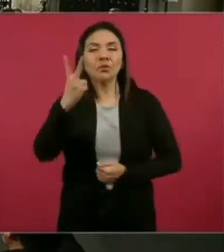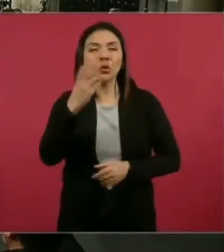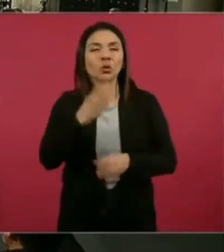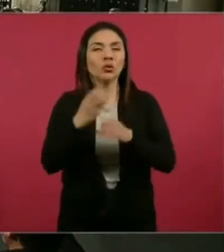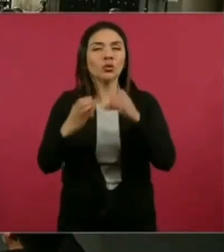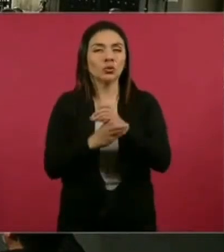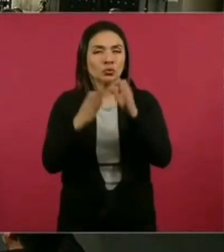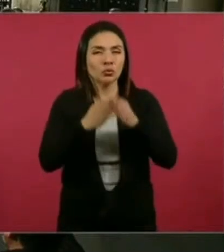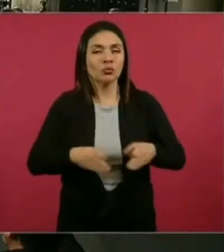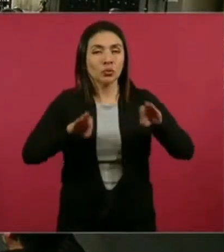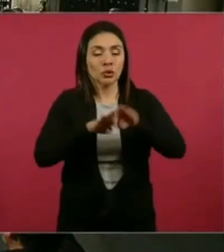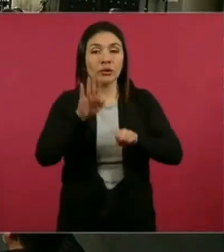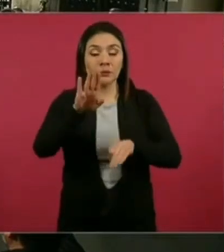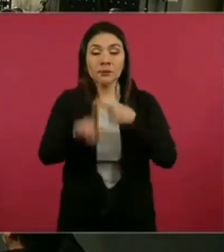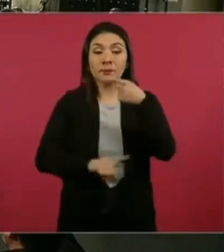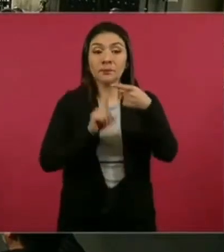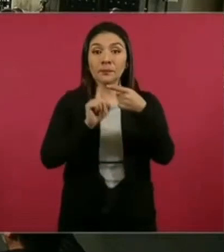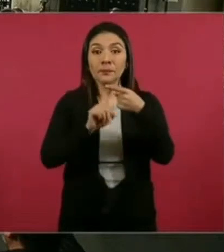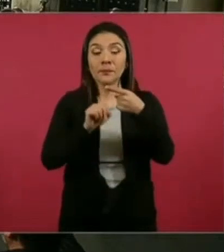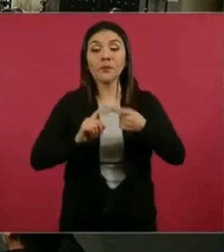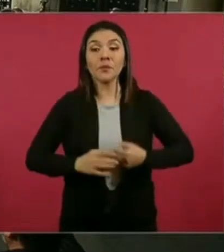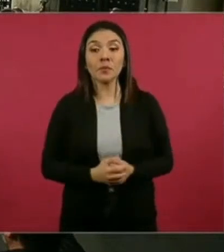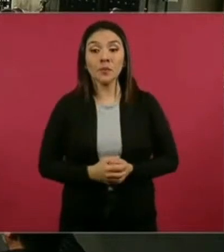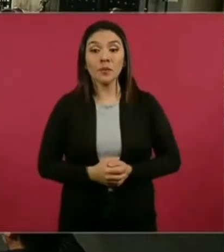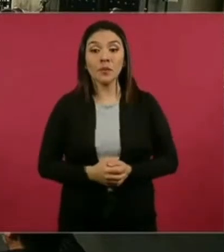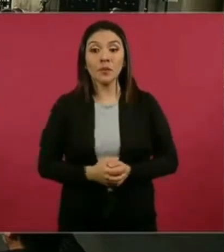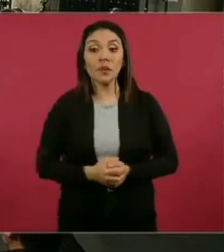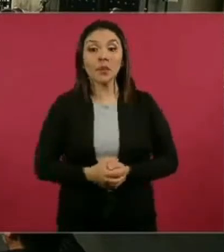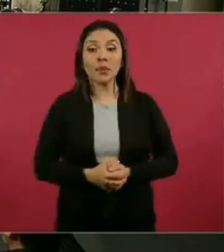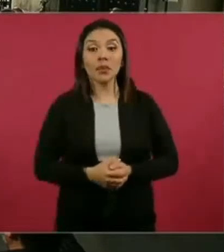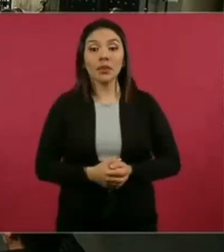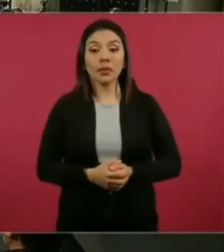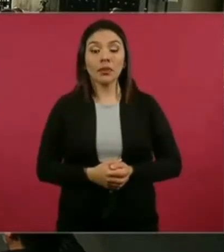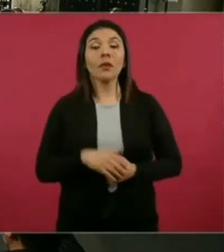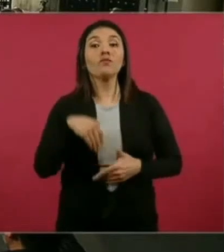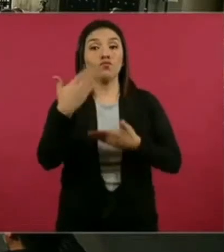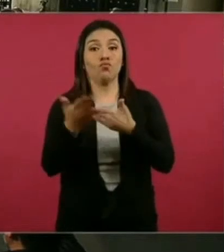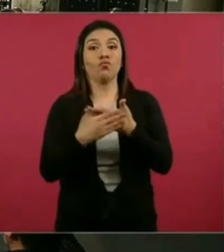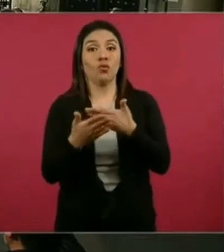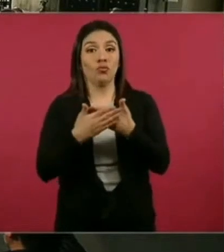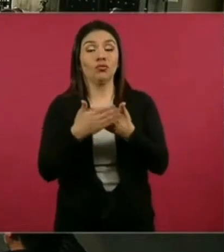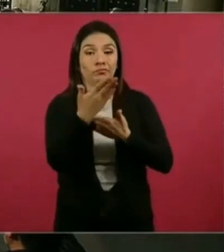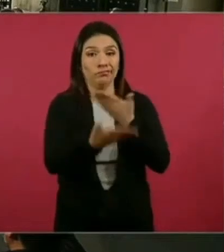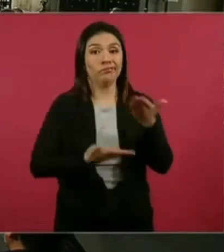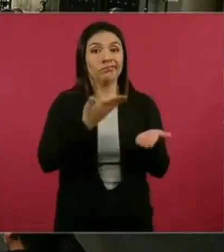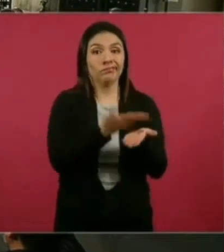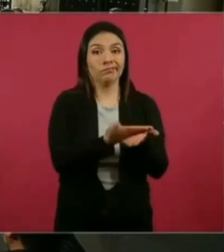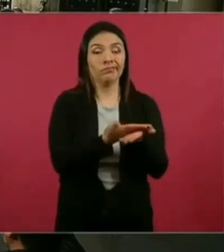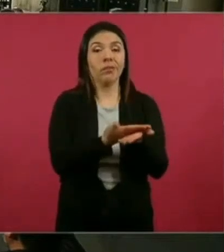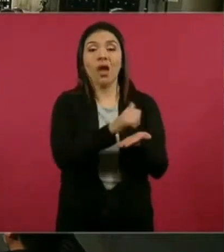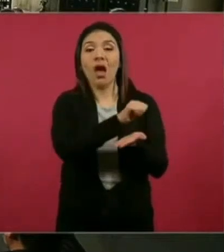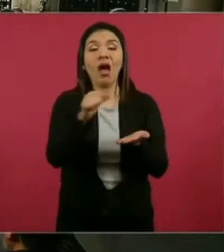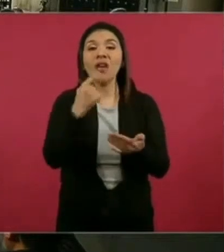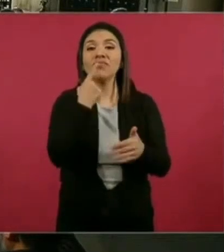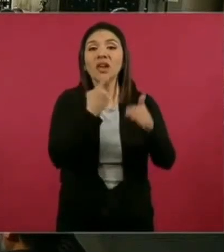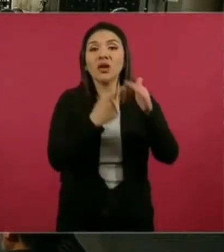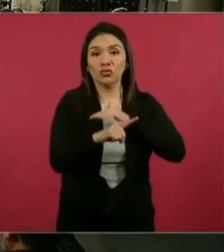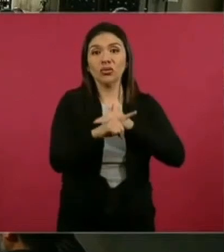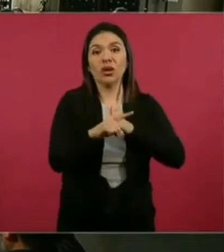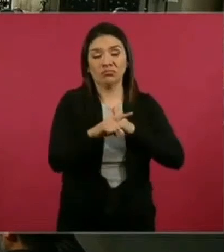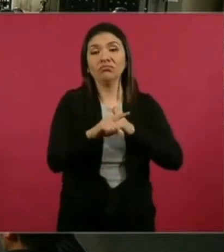elementos adicionales. El primero es que se presentarán las denuncias